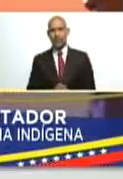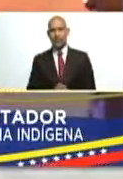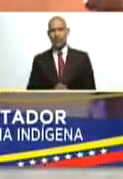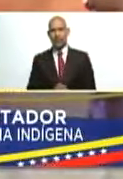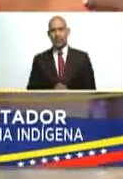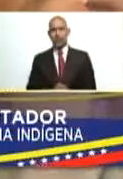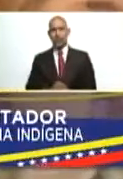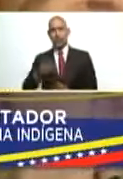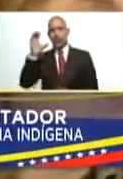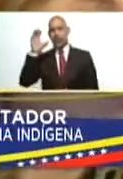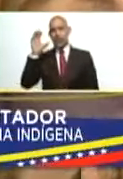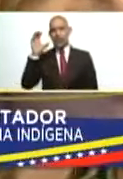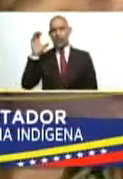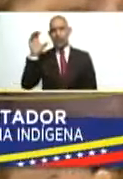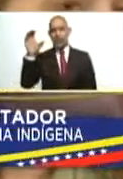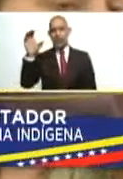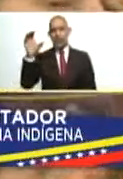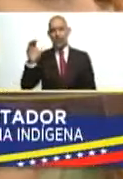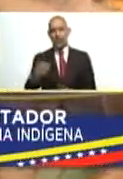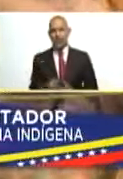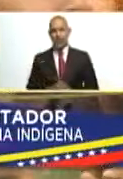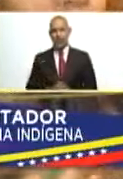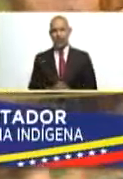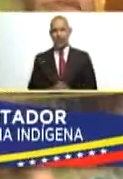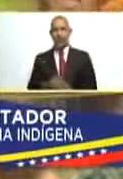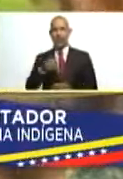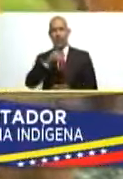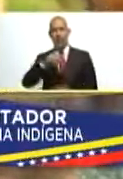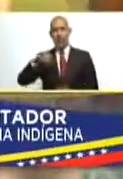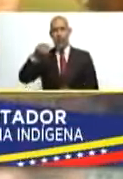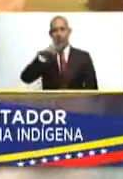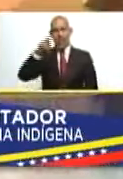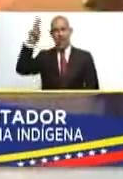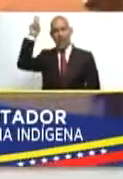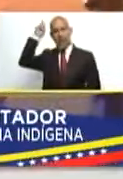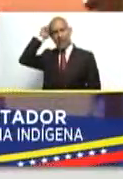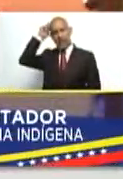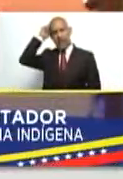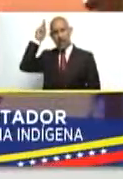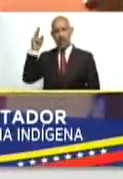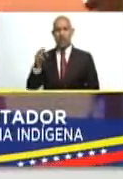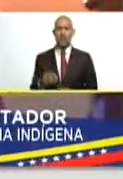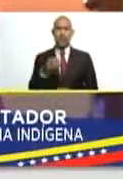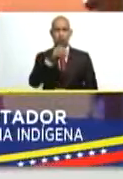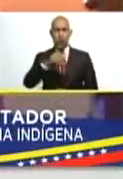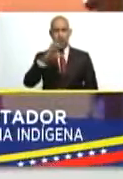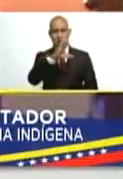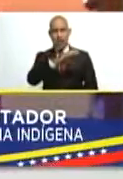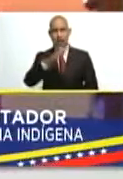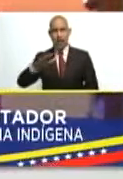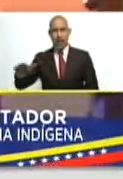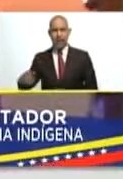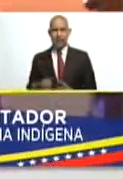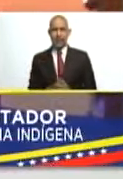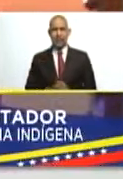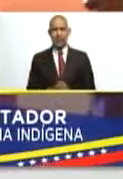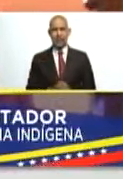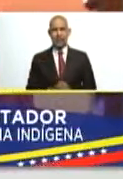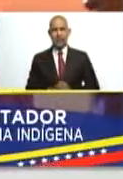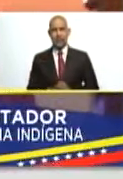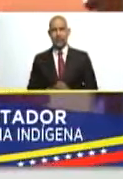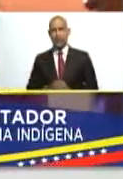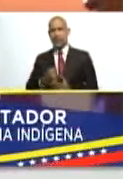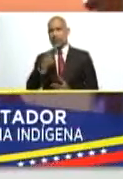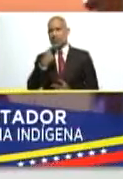¡madre patria la tierra guayú! La tierra cariña, esa es nuestra madre patria. Digan